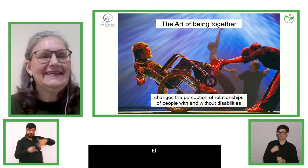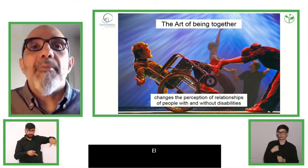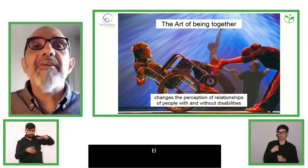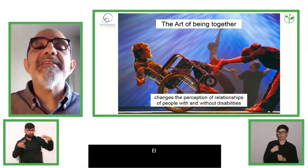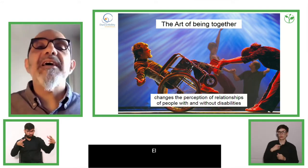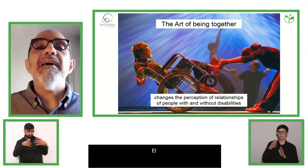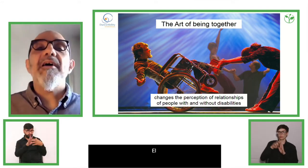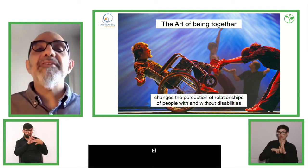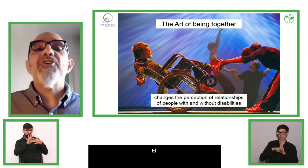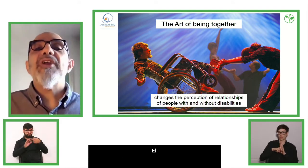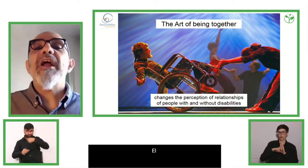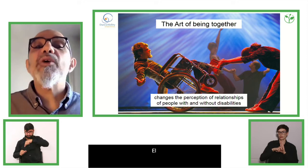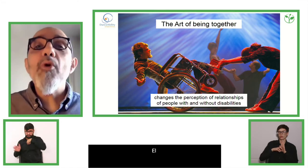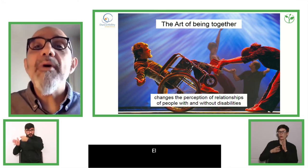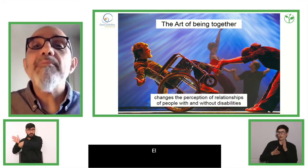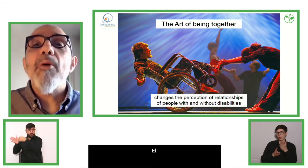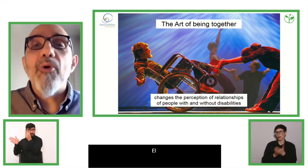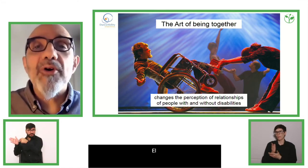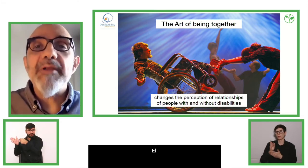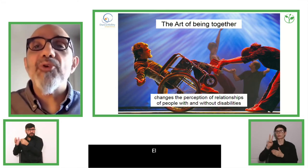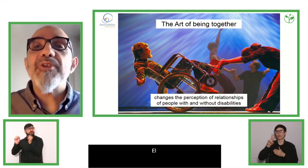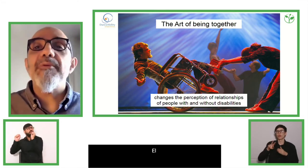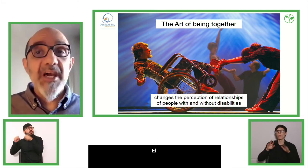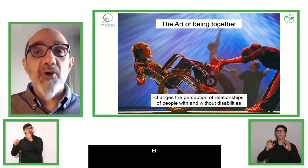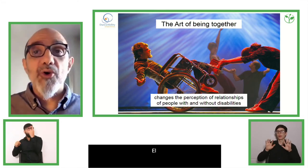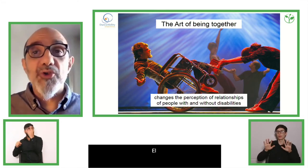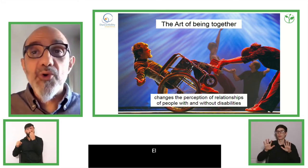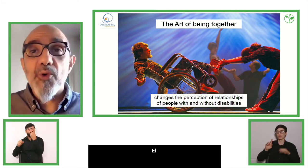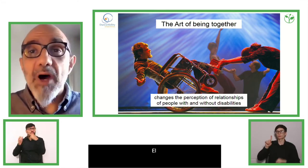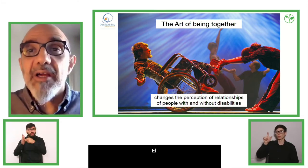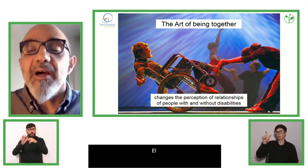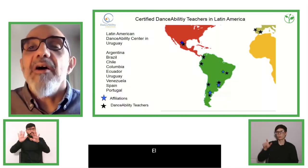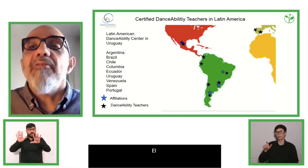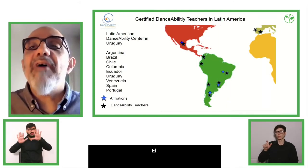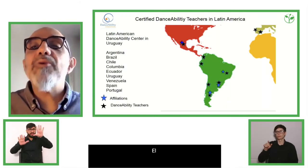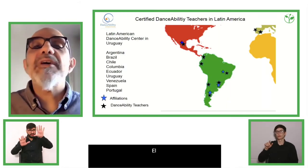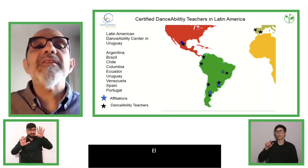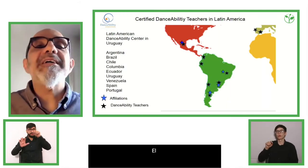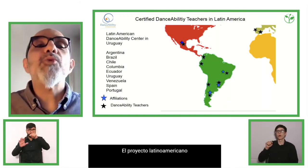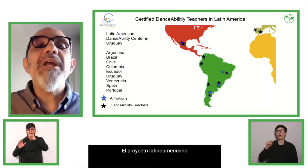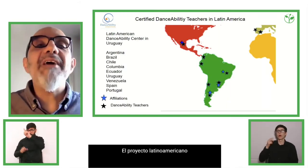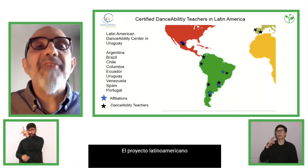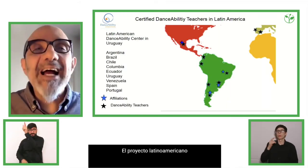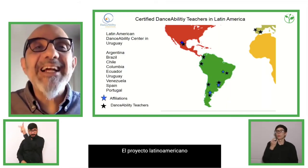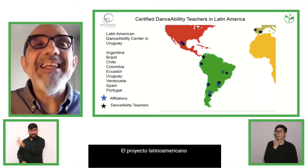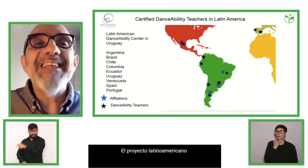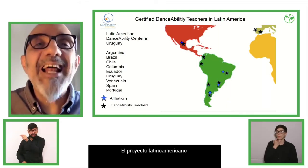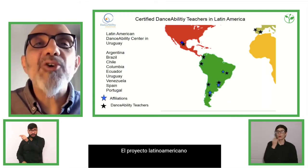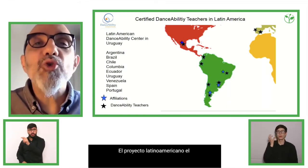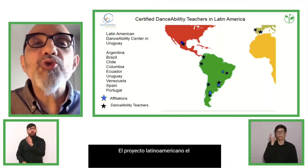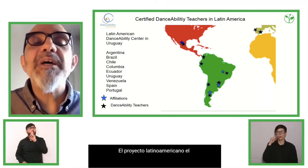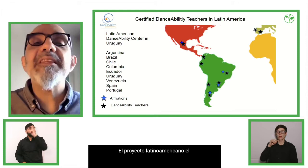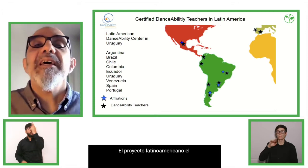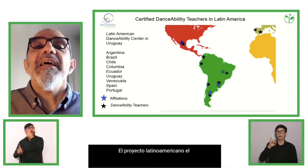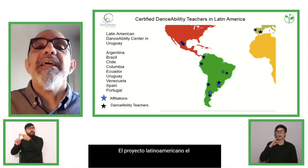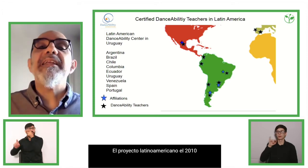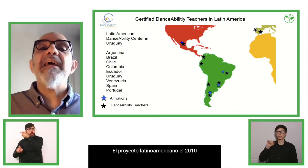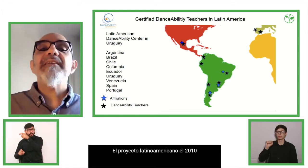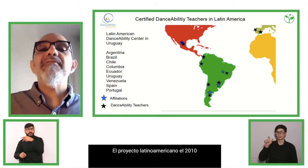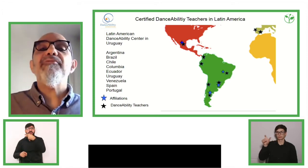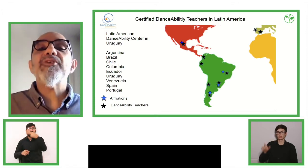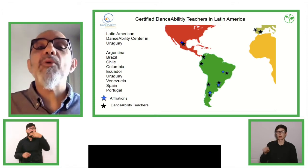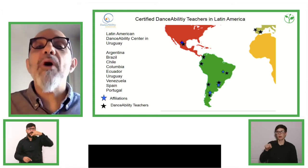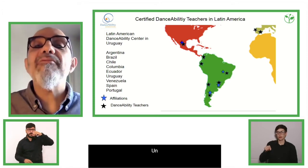el 2010. Marisa, una mujer visionaria que nació en Montevideo, Uruguay, fundó